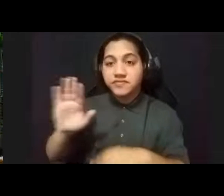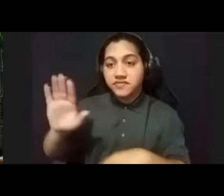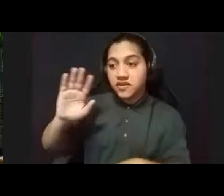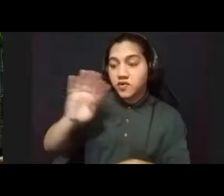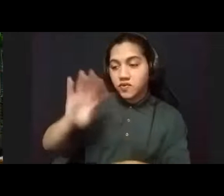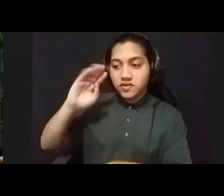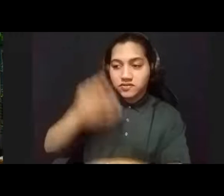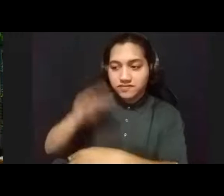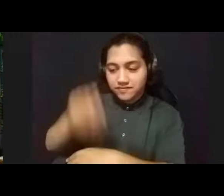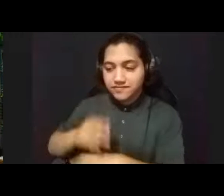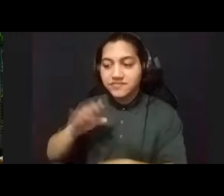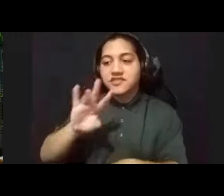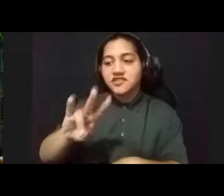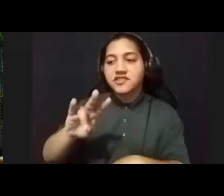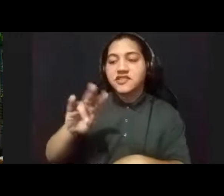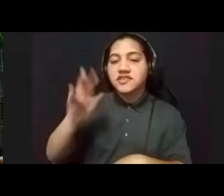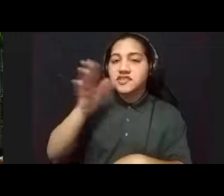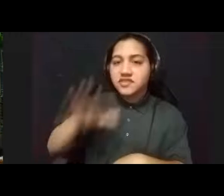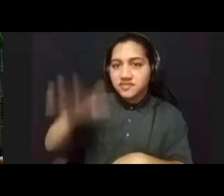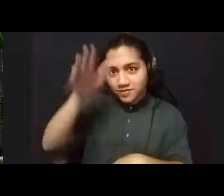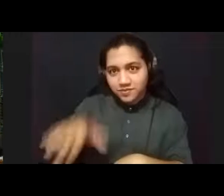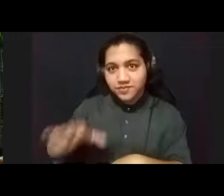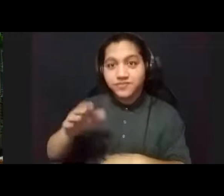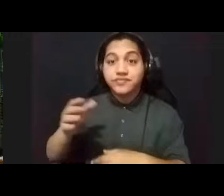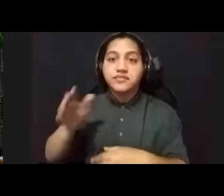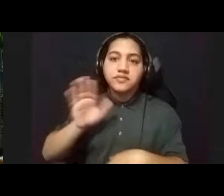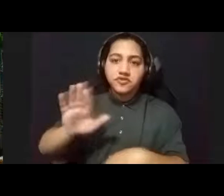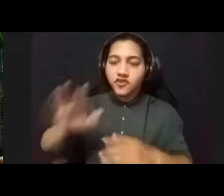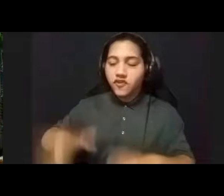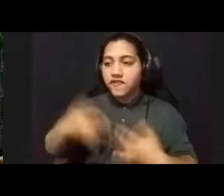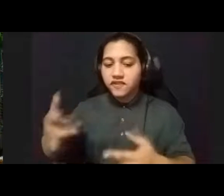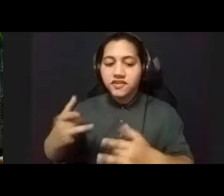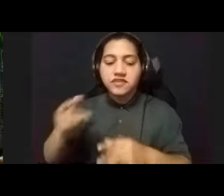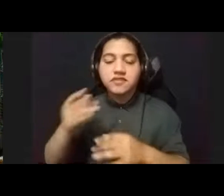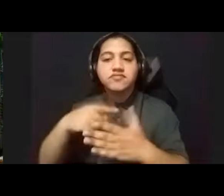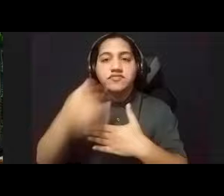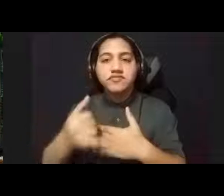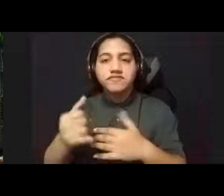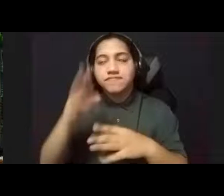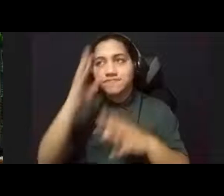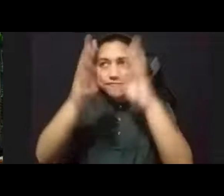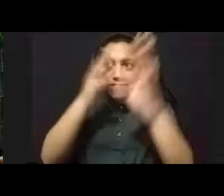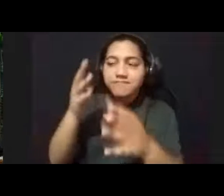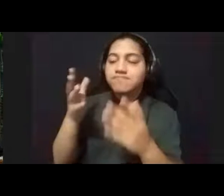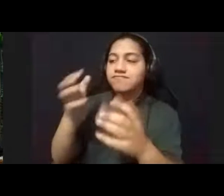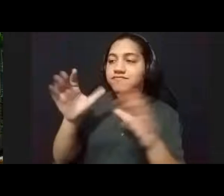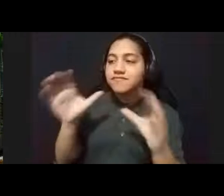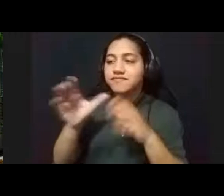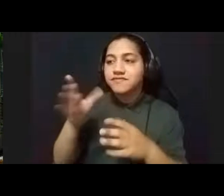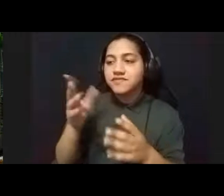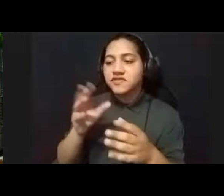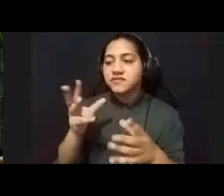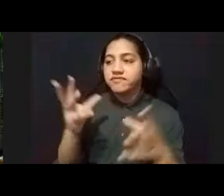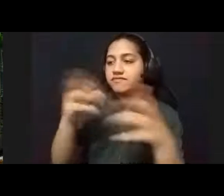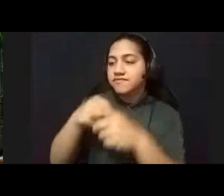importante que la vida le ha dado. Toda su vida ha trabajado en proyectos creativos que ha querido hacer y que tienen que ver con la integración de las